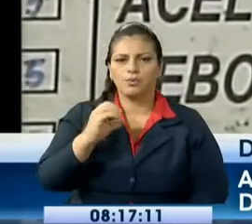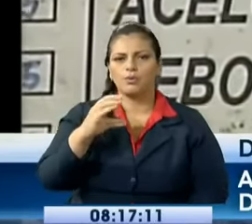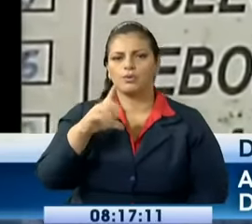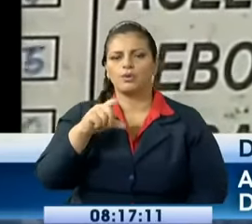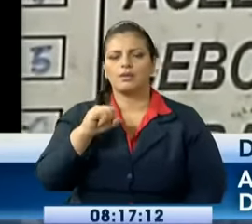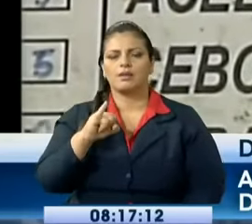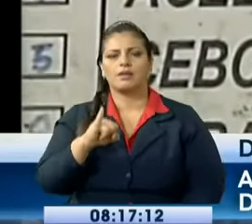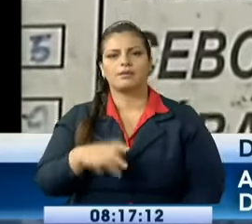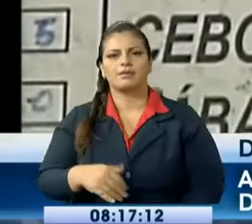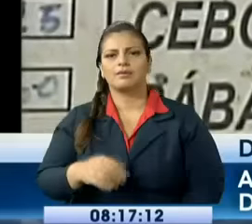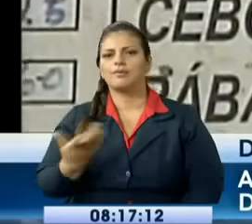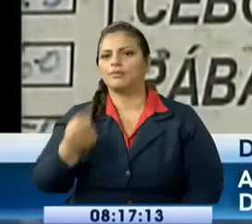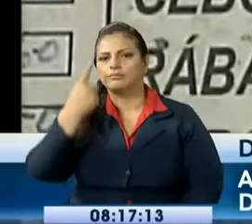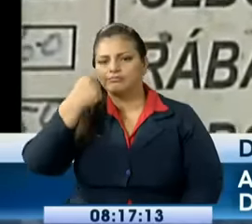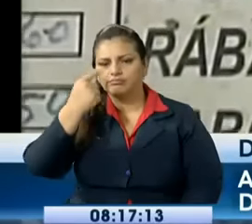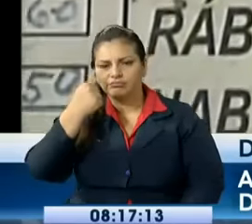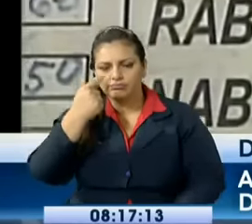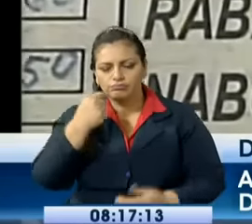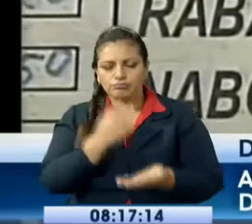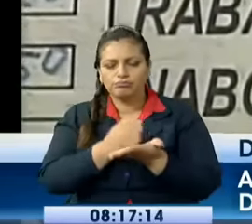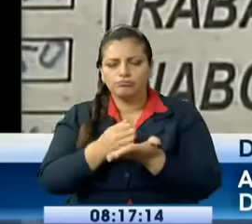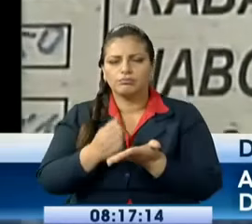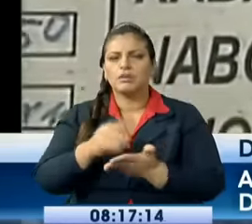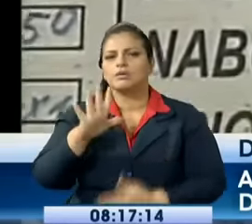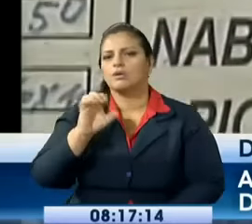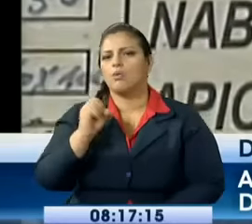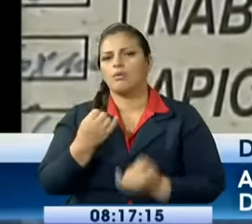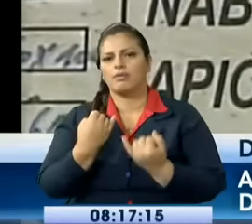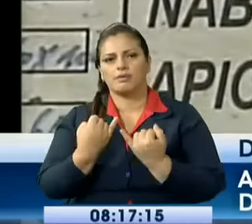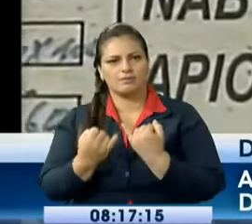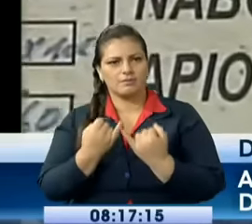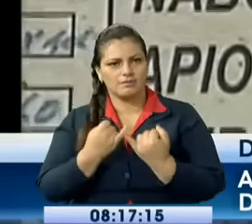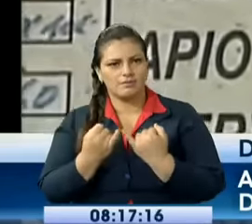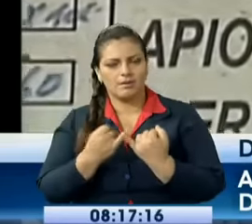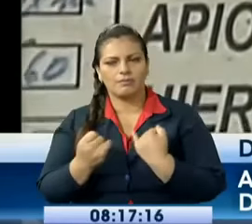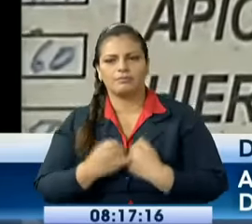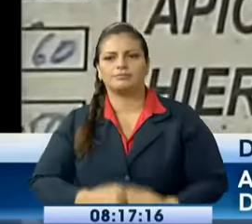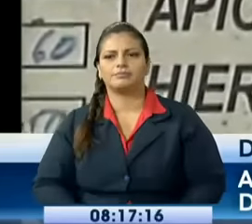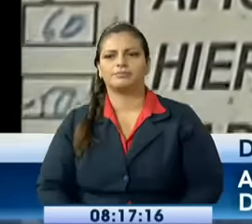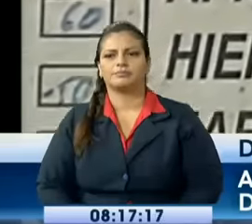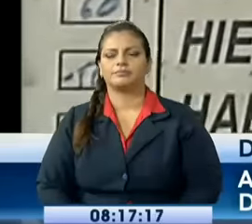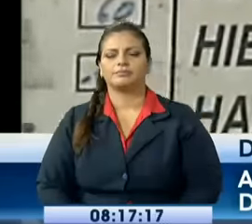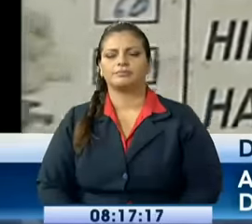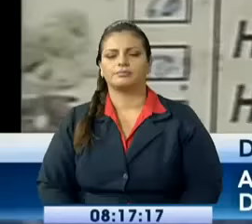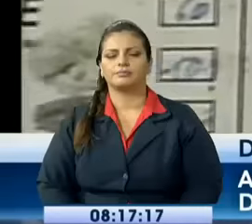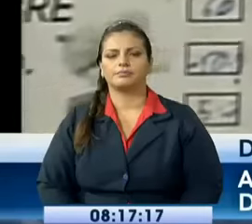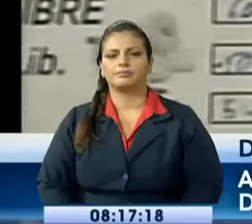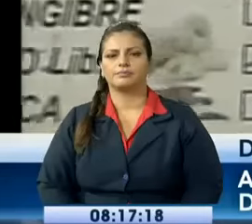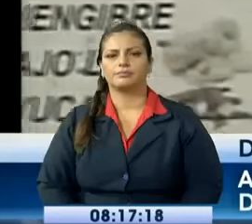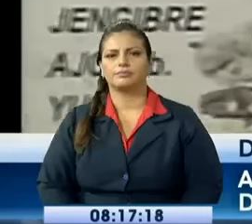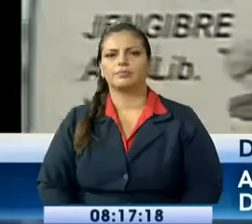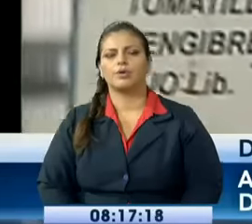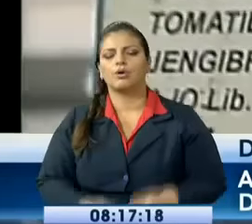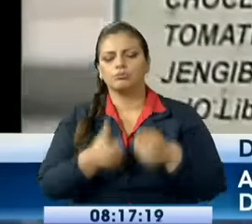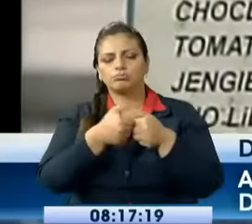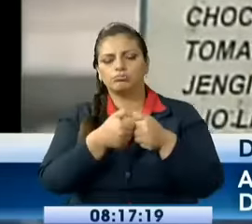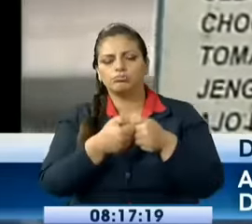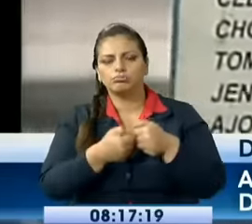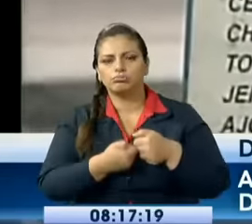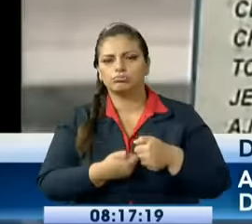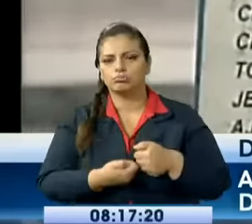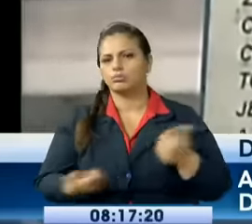centavos. Dice la cebolla colorada 50 centavos. Sí, y también, por ejemplo, la alberja 1.50,